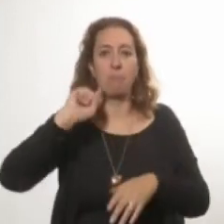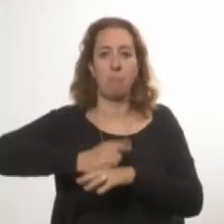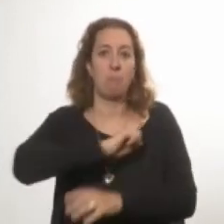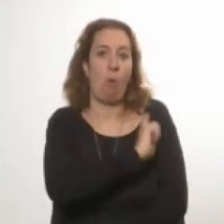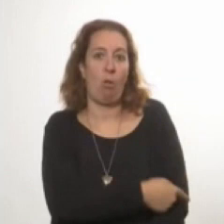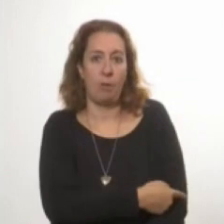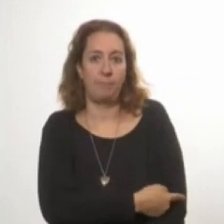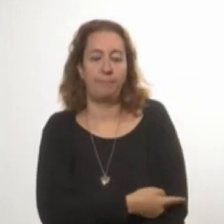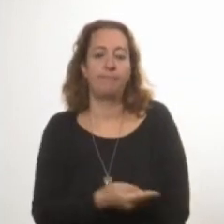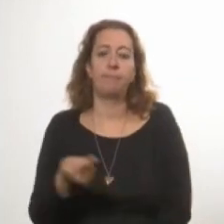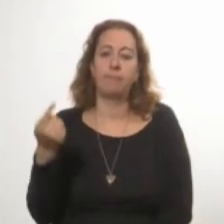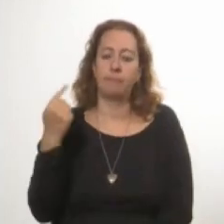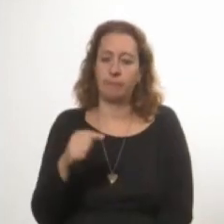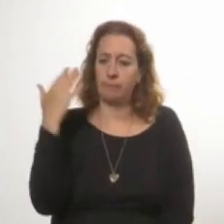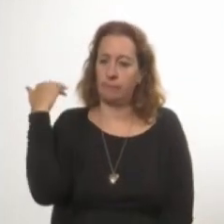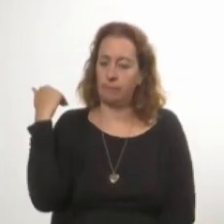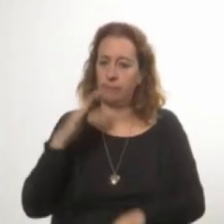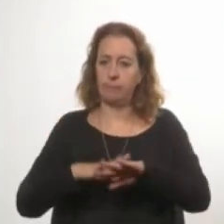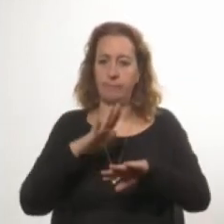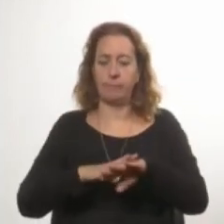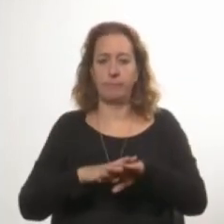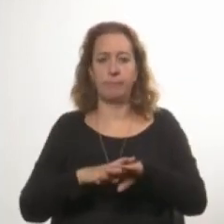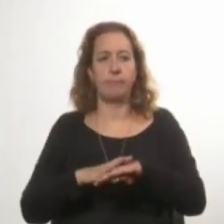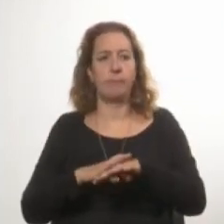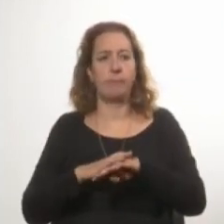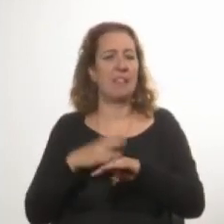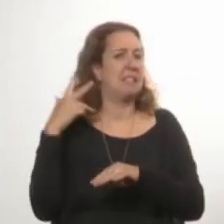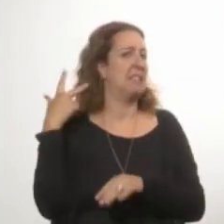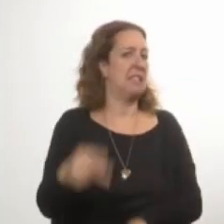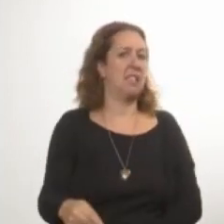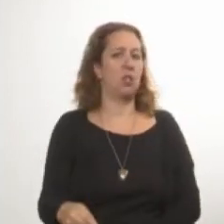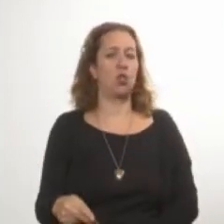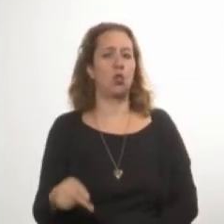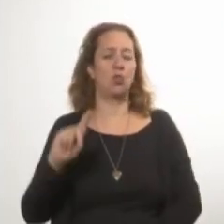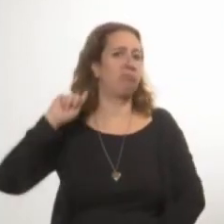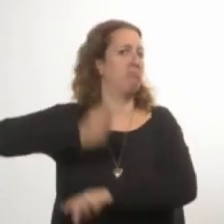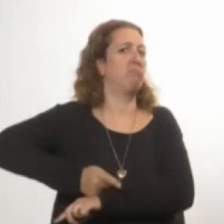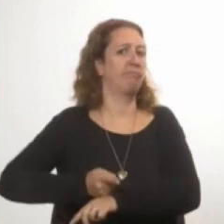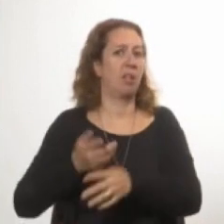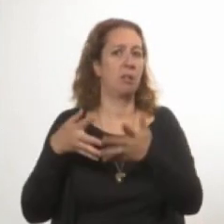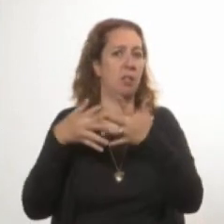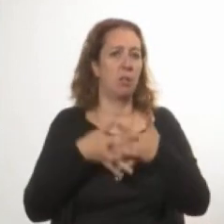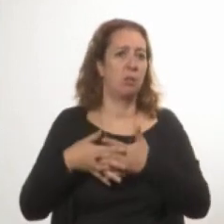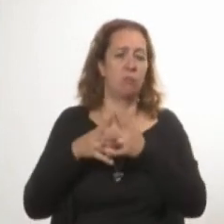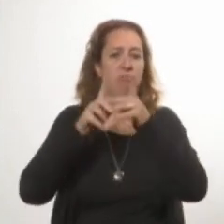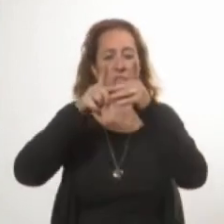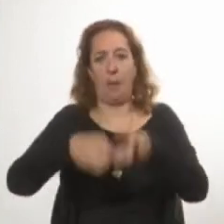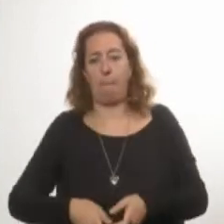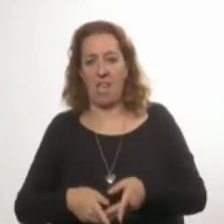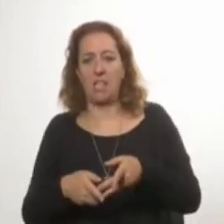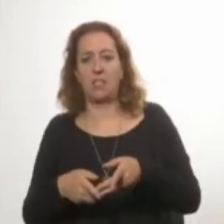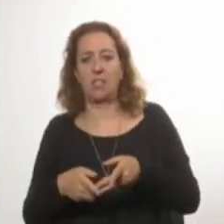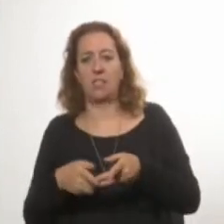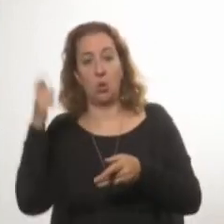como en aquel momento sentía rechazo por el imperialismo norteamericano y por el soviético,